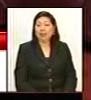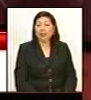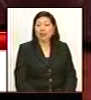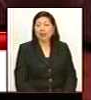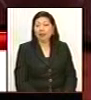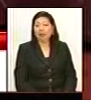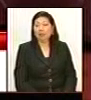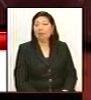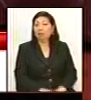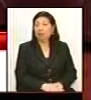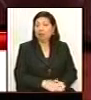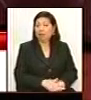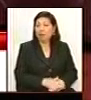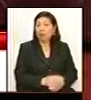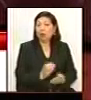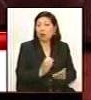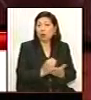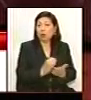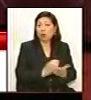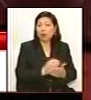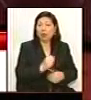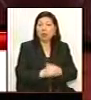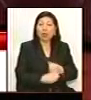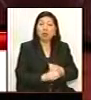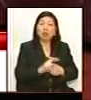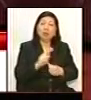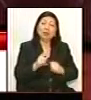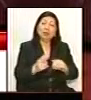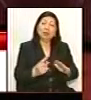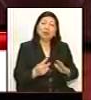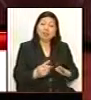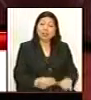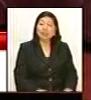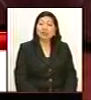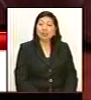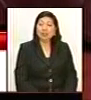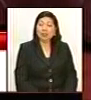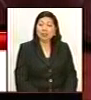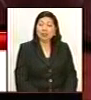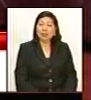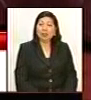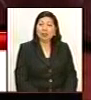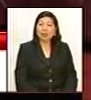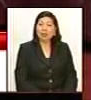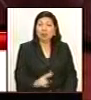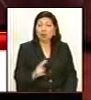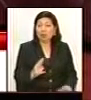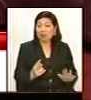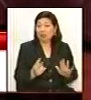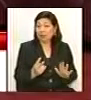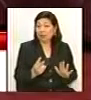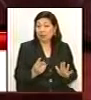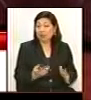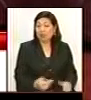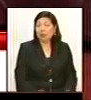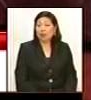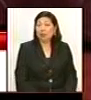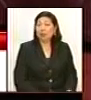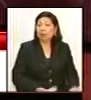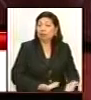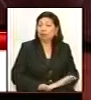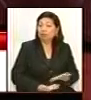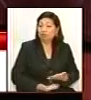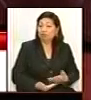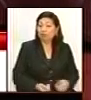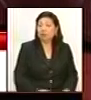digamos, en el plan anual de contrataciones del año 2017. Por eso es que lo del 2017 trae